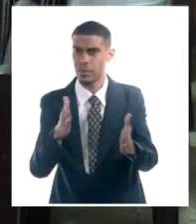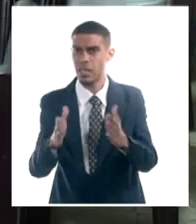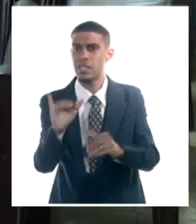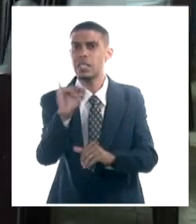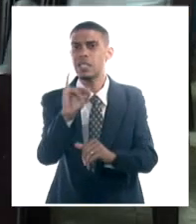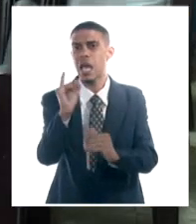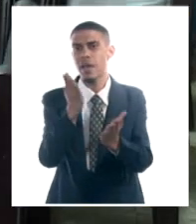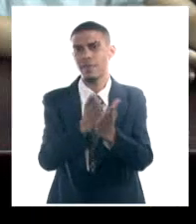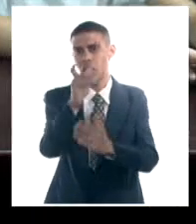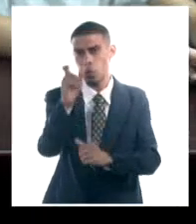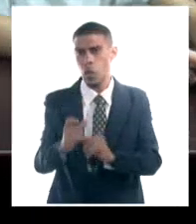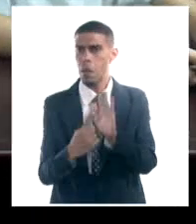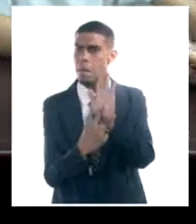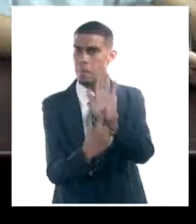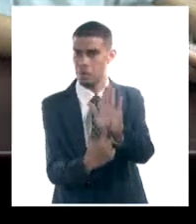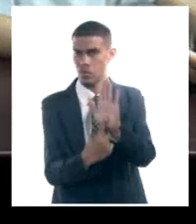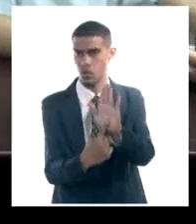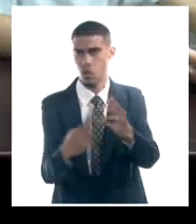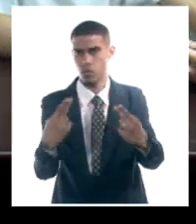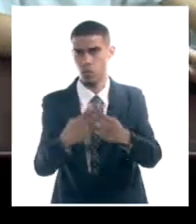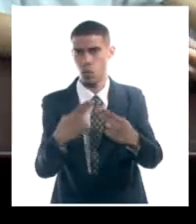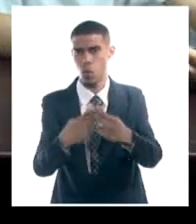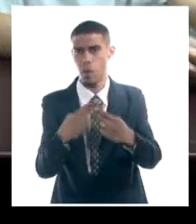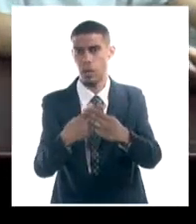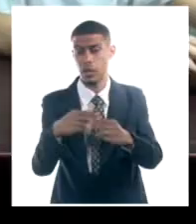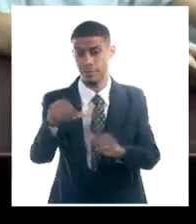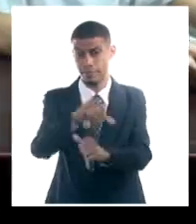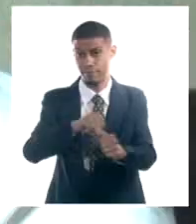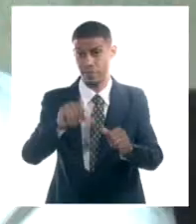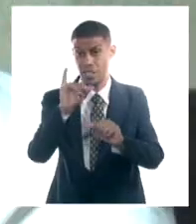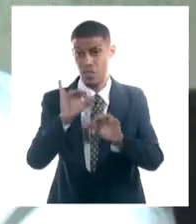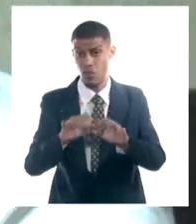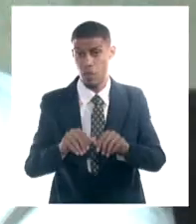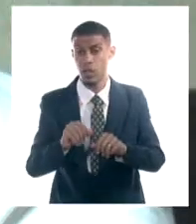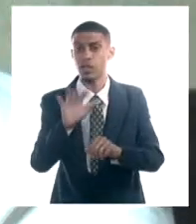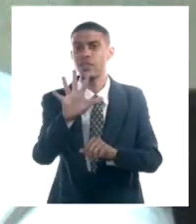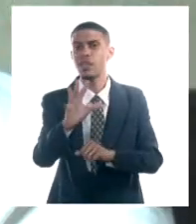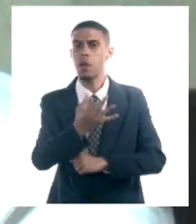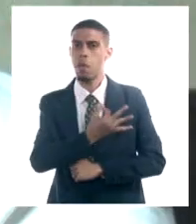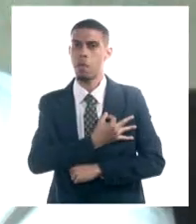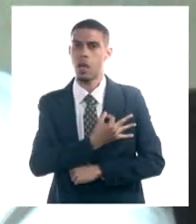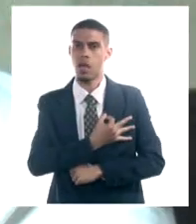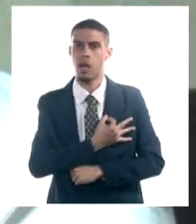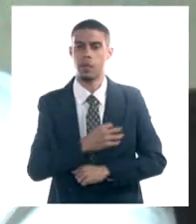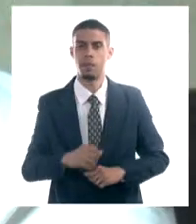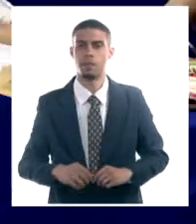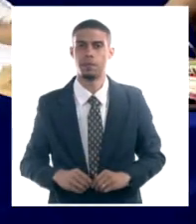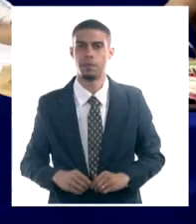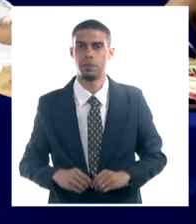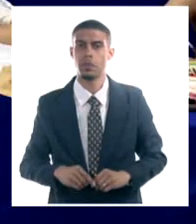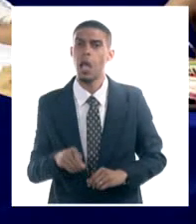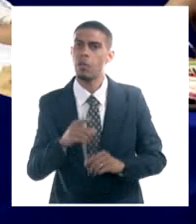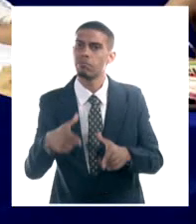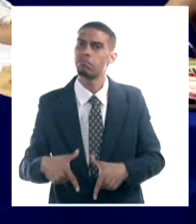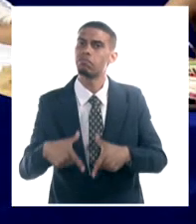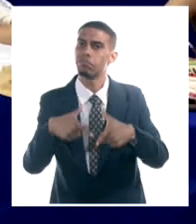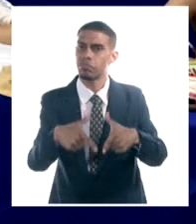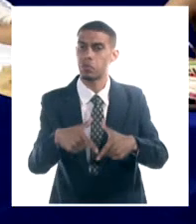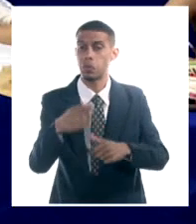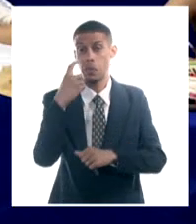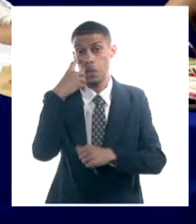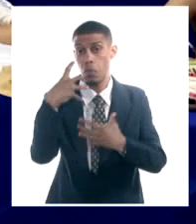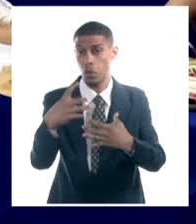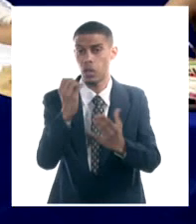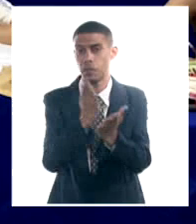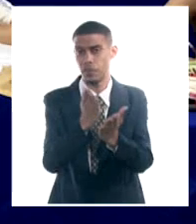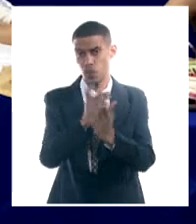6 estudiantes que presentó a la Olimpiada Iberoamericana de Informática, tiene 5 medallas, incluyendo una mención honorífica de los